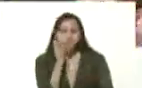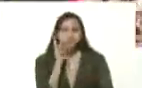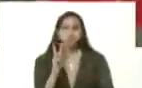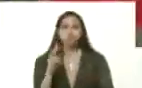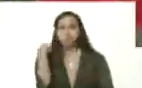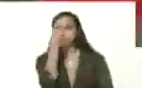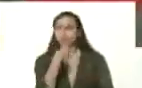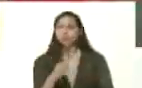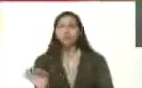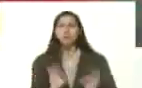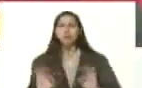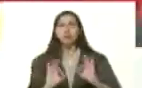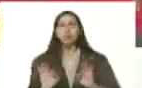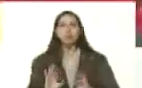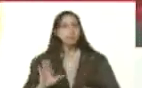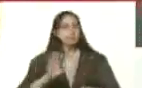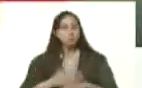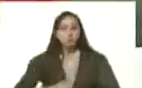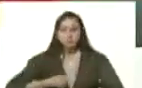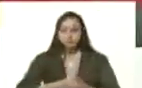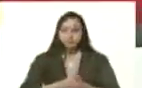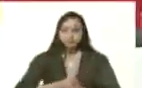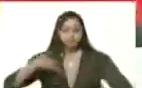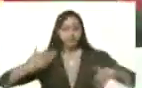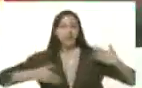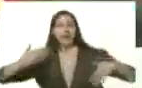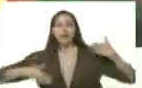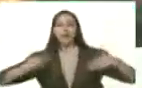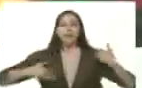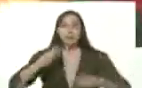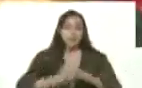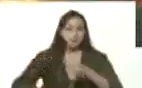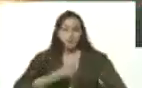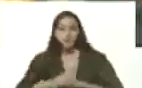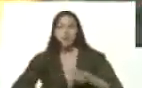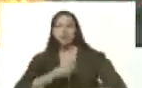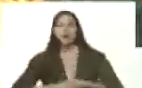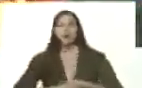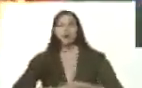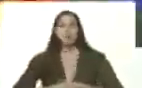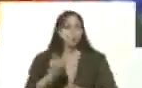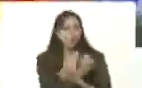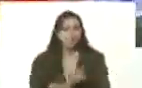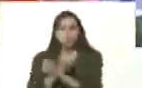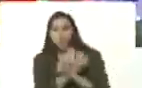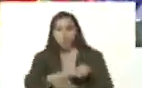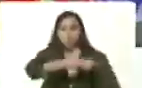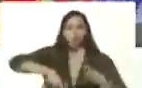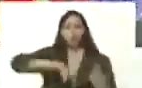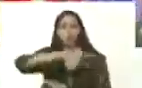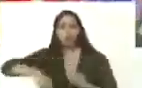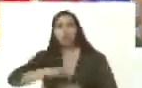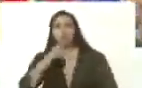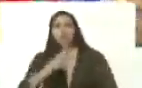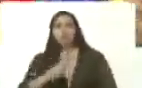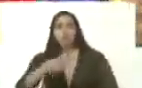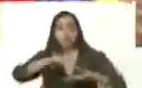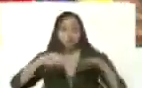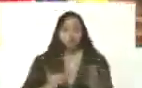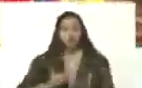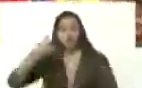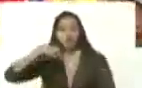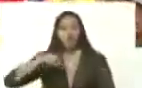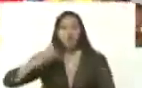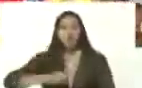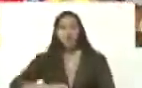al combate, vamos con optimismo, vamos con alegría, vamos con amor revolucionario a decirle al mundo que aquí hay un pueblo